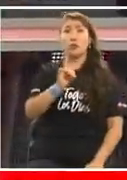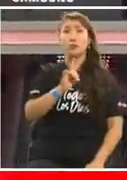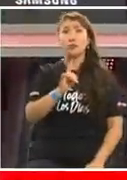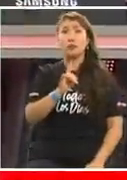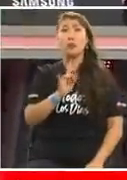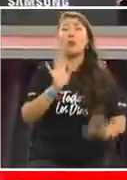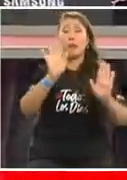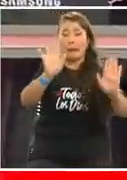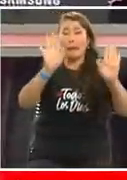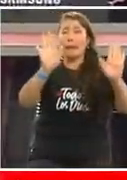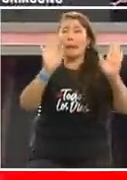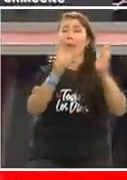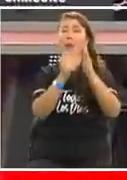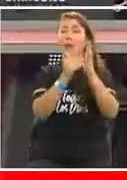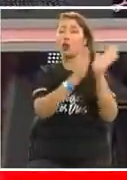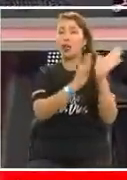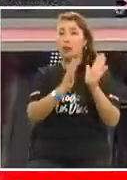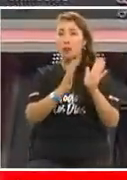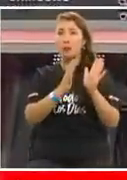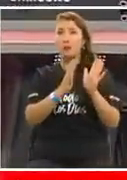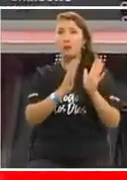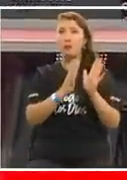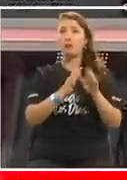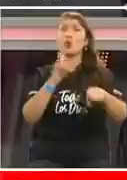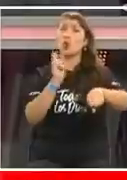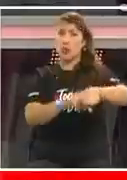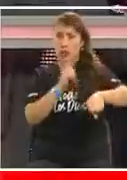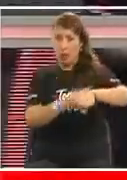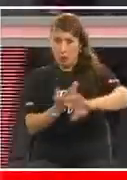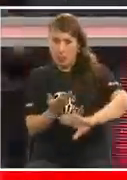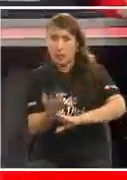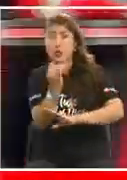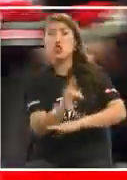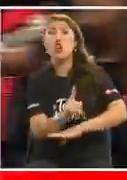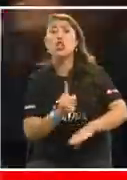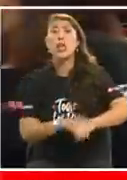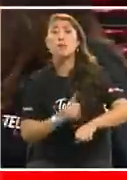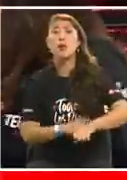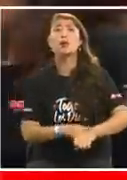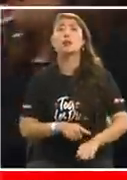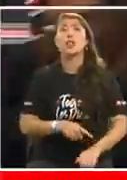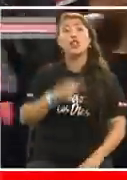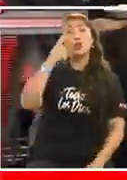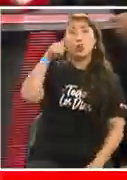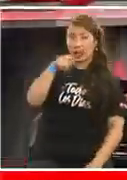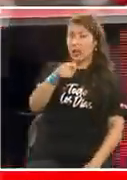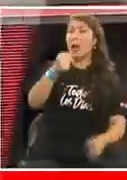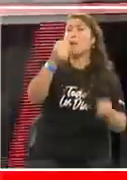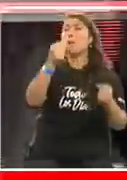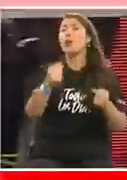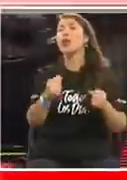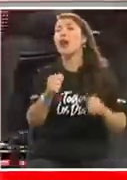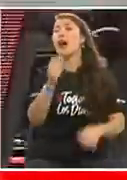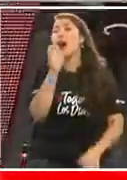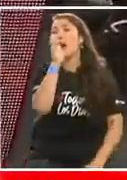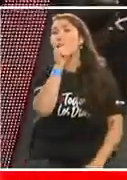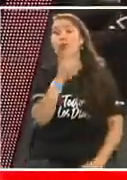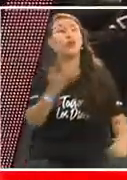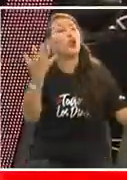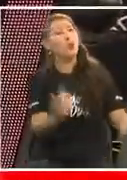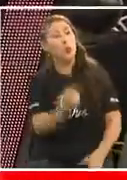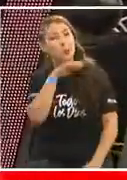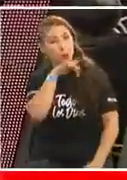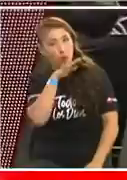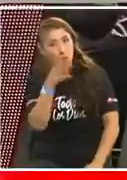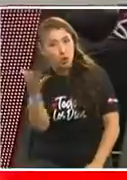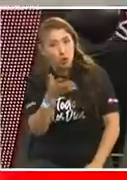No. Porque un desafío de imitación. Espera, momentito. ¿Les parece que pidamos un tiempo establecido? Ya, ok. Ustedes podrían durar un minuto. Pero ojo, un